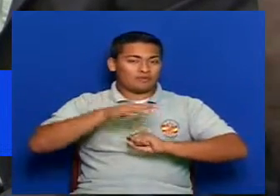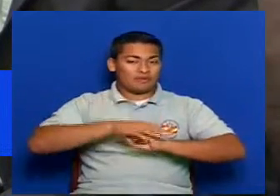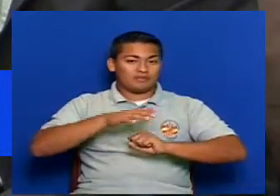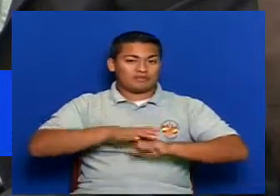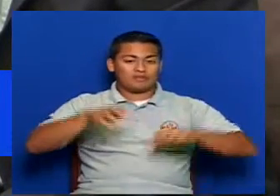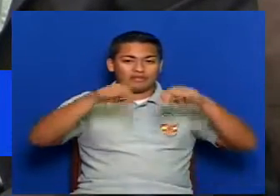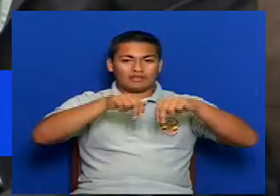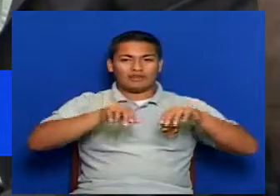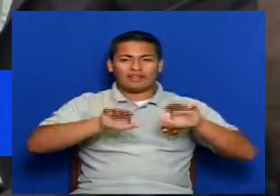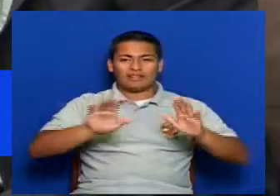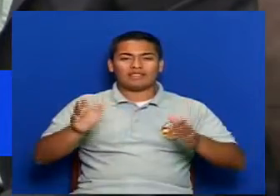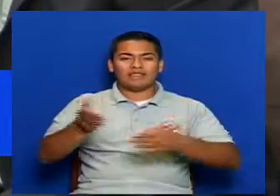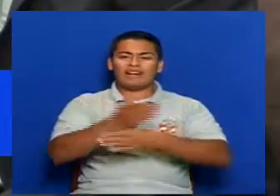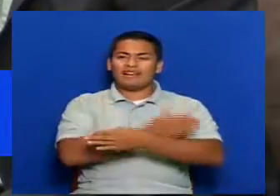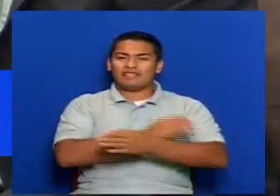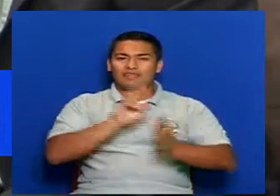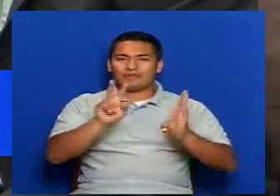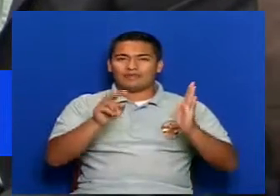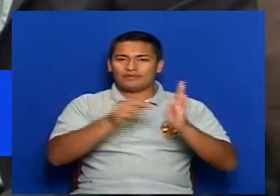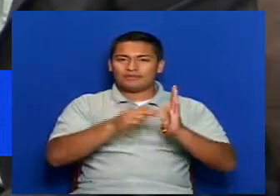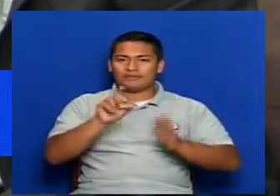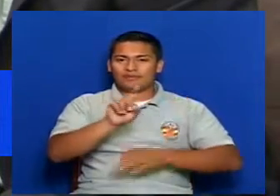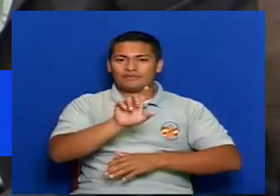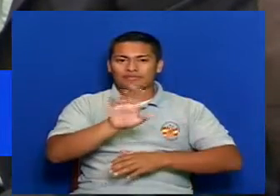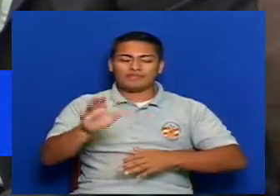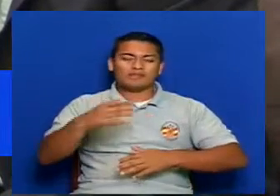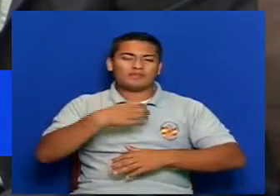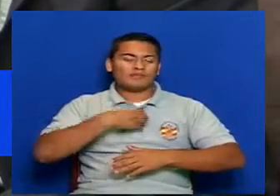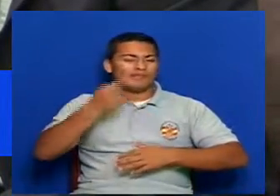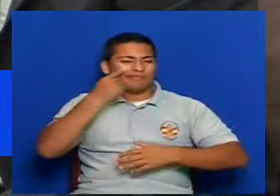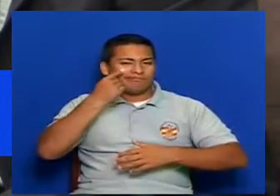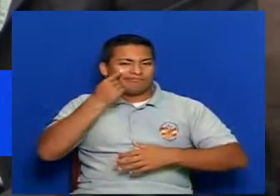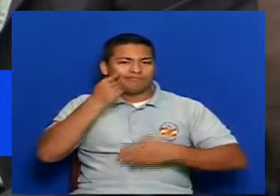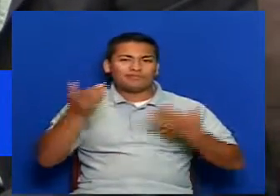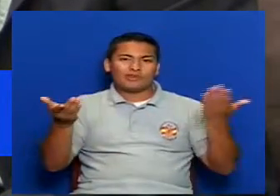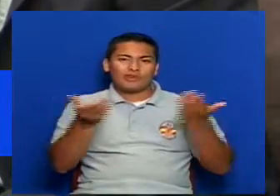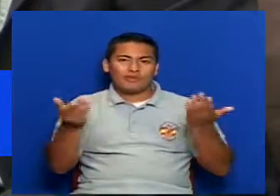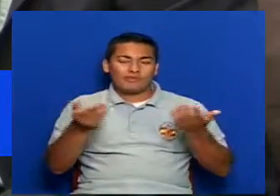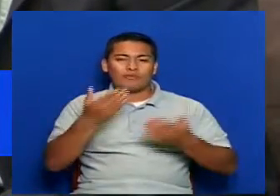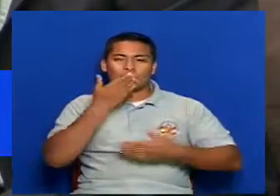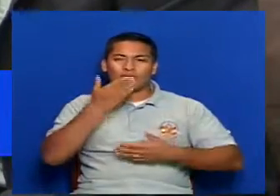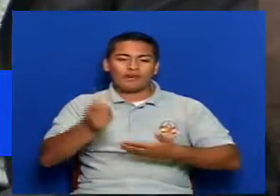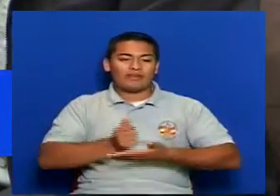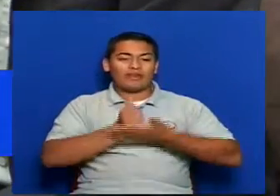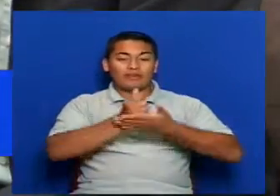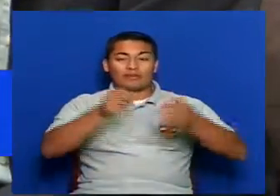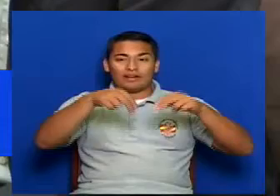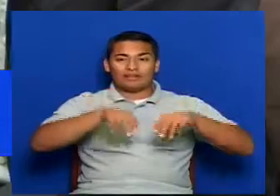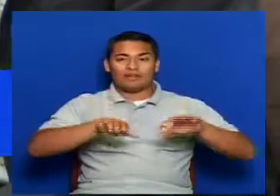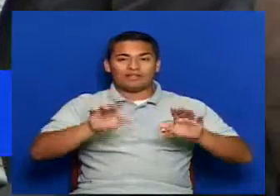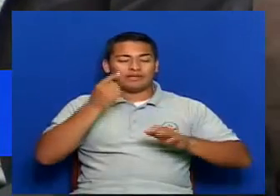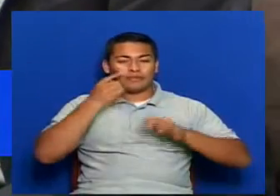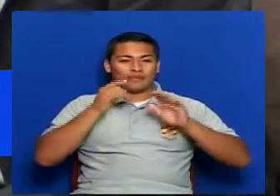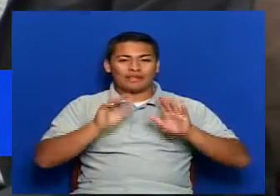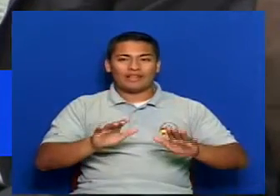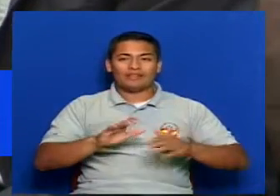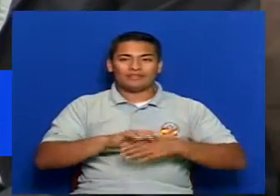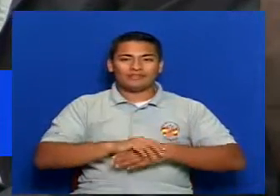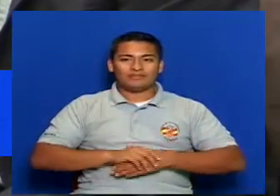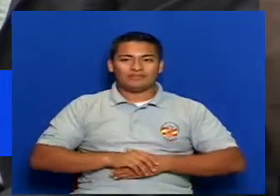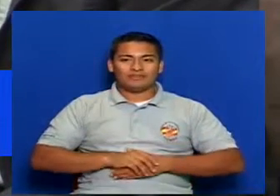el 2015 para propiciar estrategia en beneficio del medio ambiente si hemos tenido